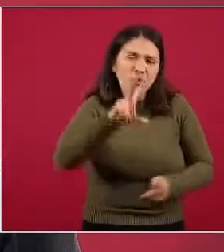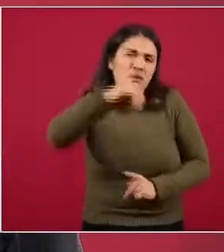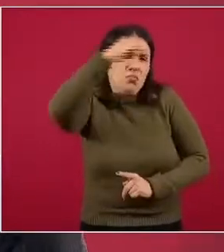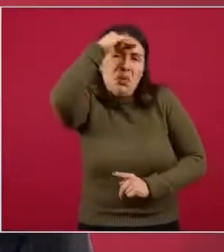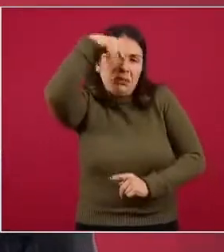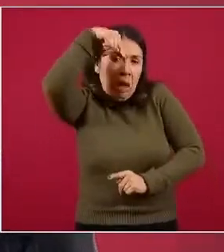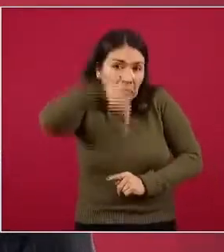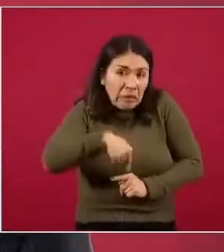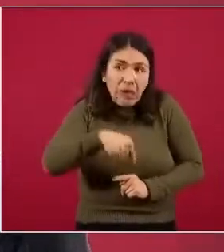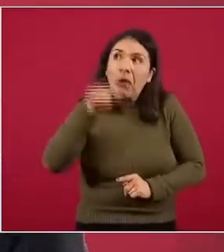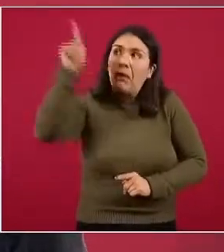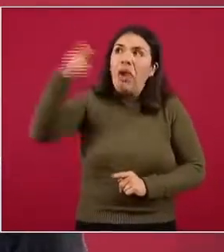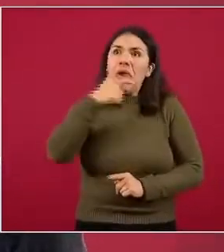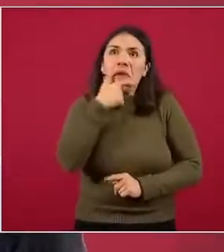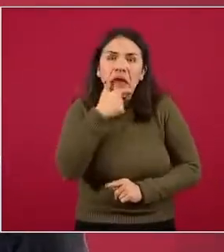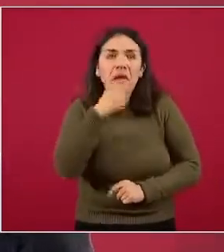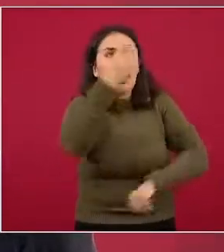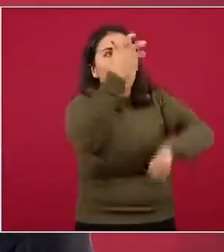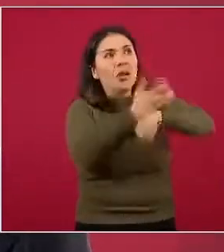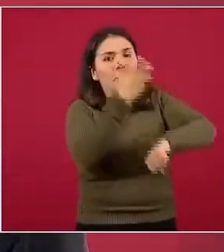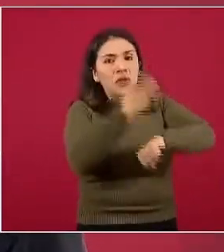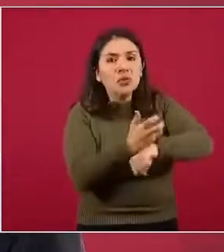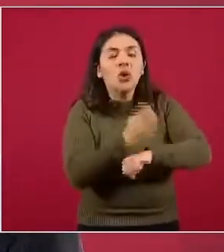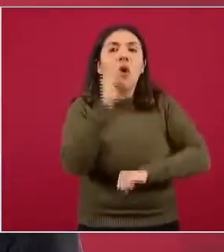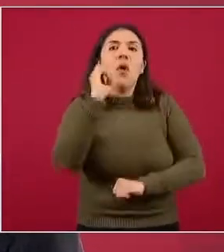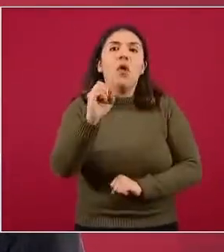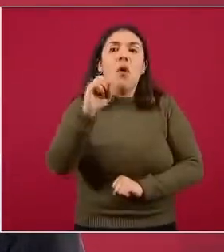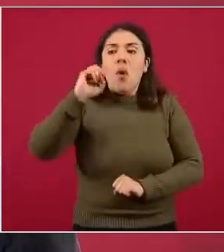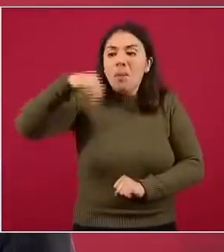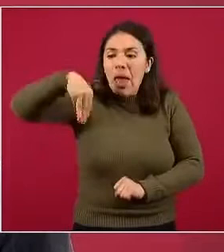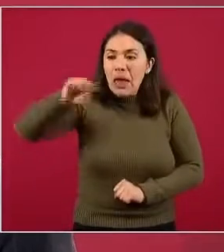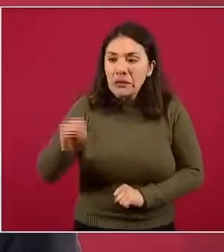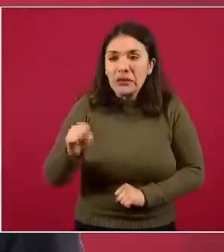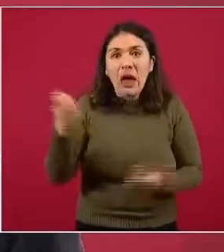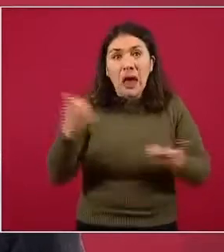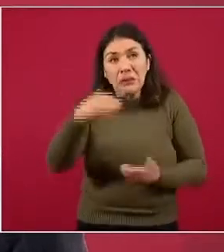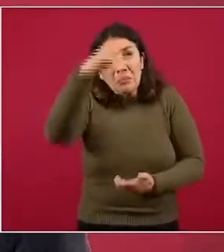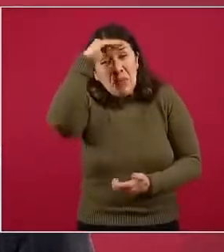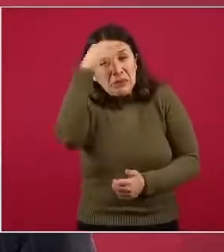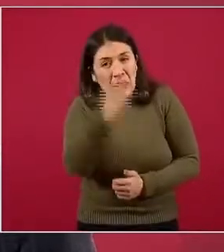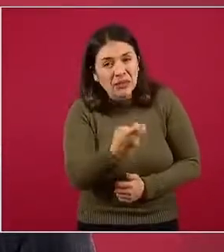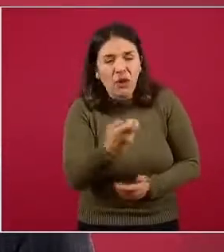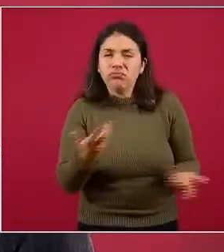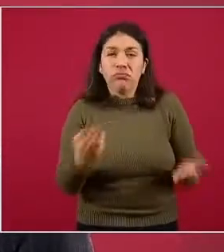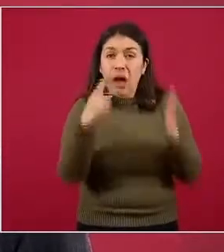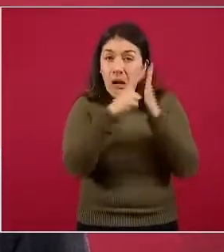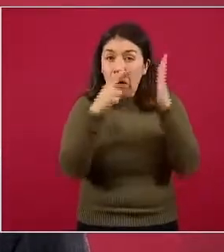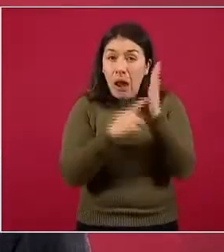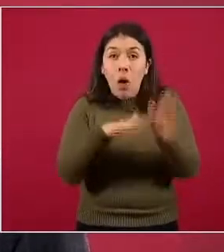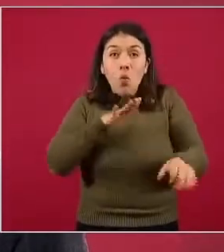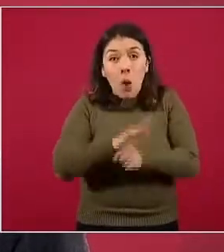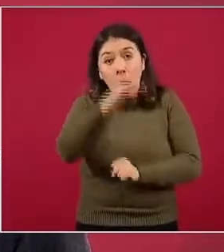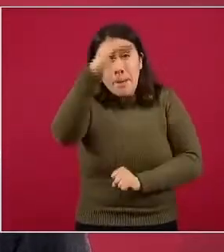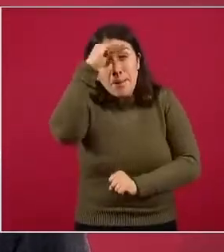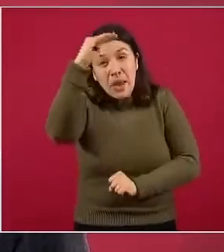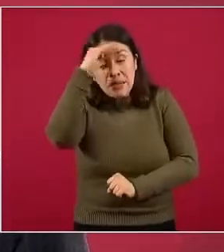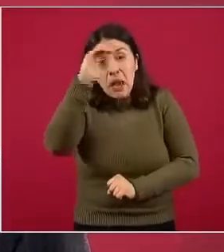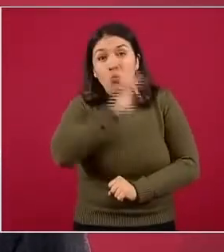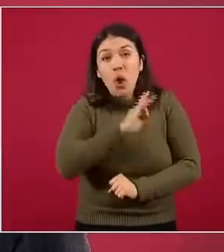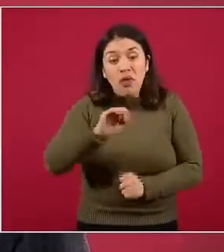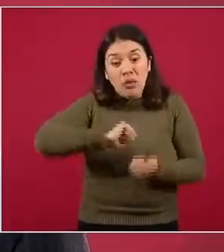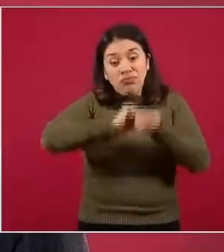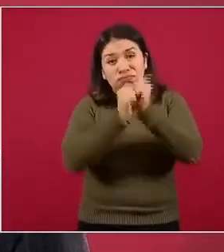en Inglaterra, ni en Estados Unidos, ni la Organización Mundial de la Salud, etcétera. Es decir, no hay una regla fija de un